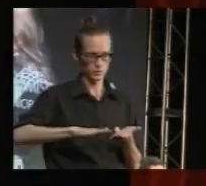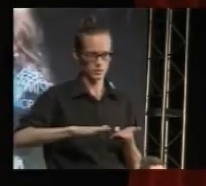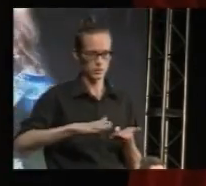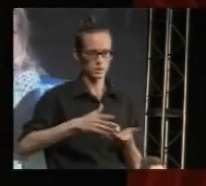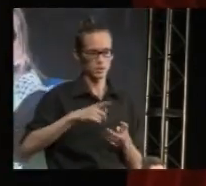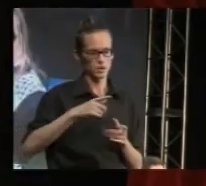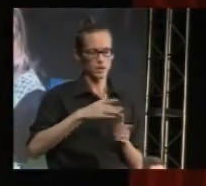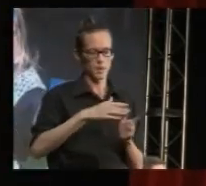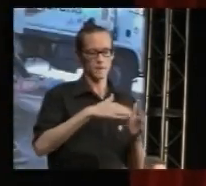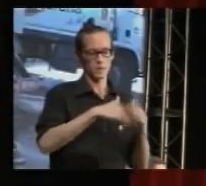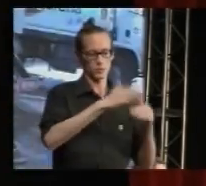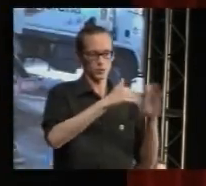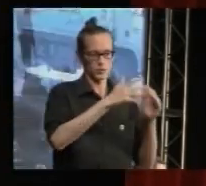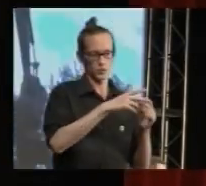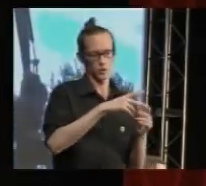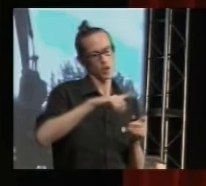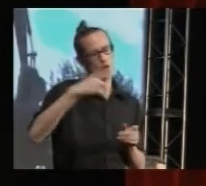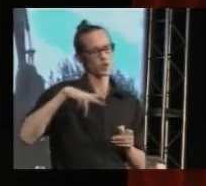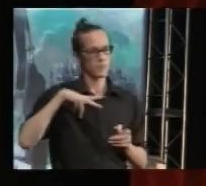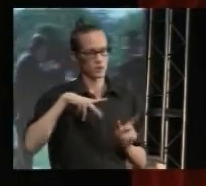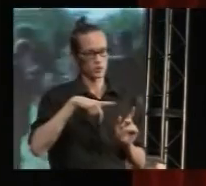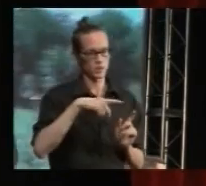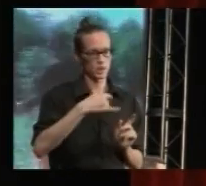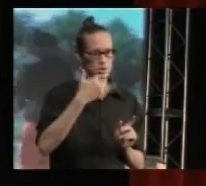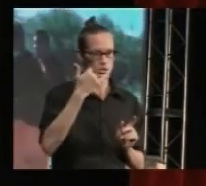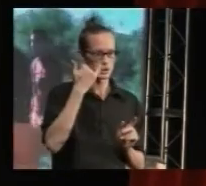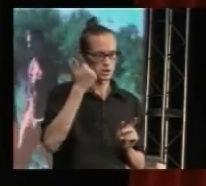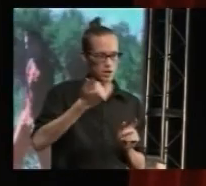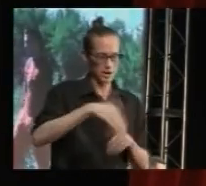solamente ya se han pavimentado casi 300 cuadras